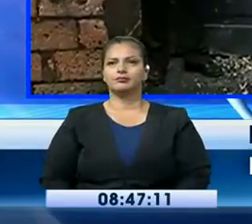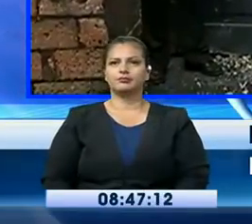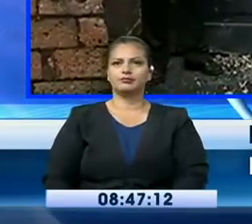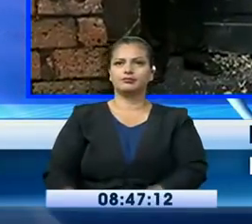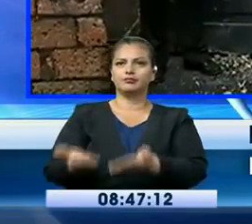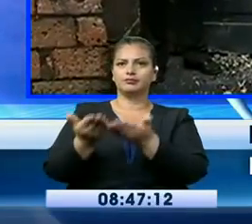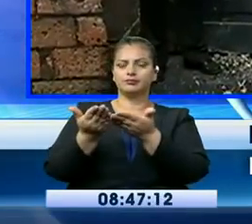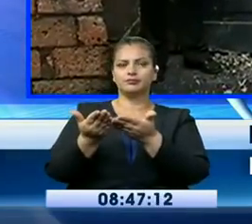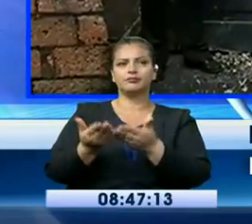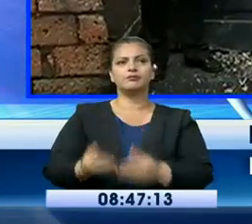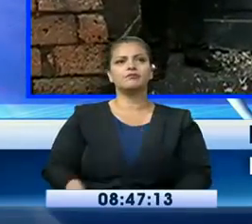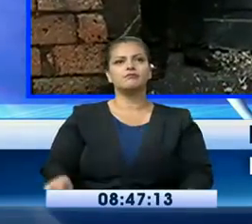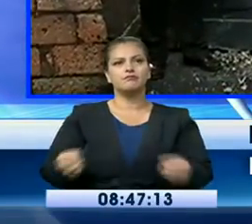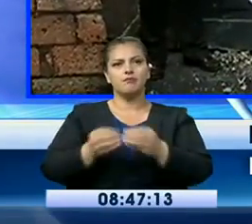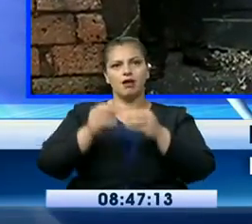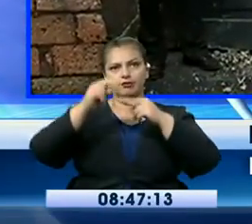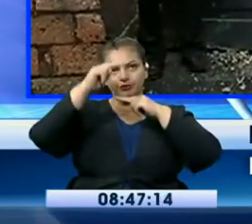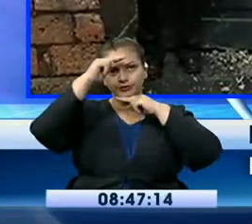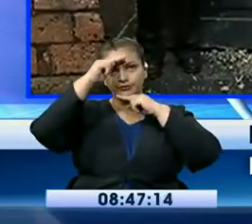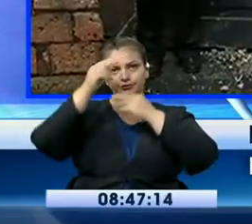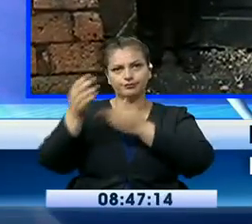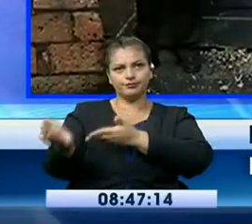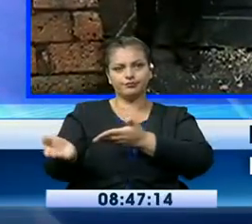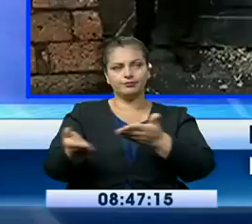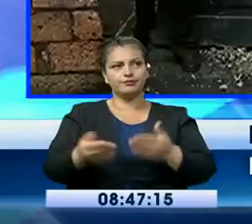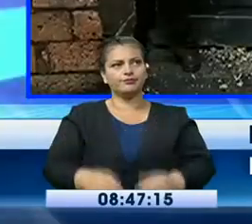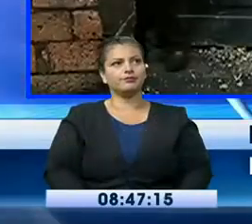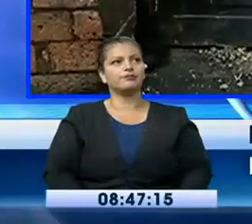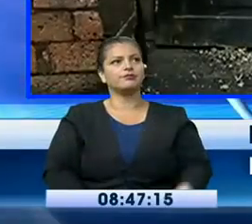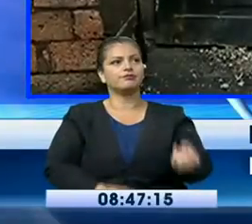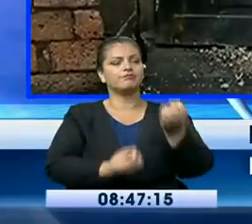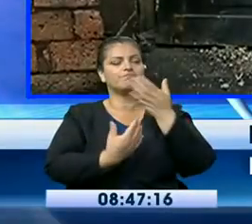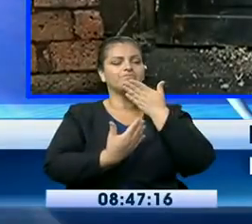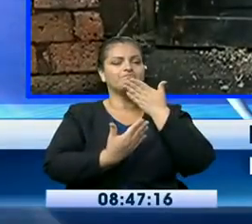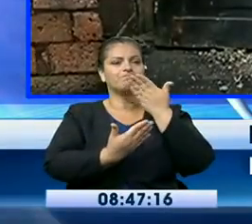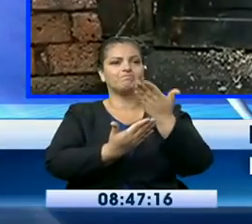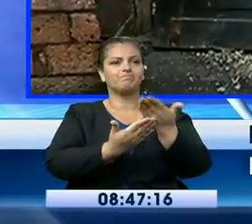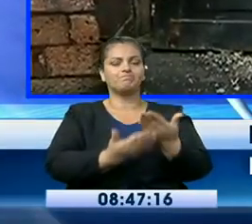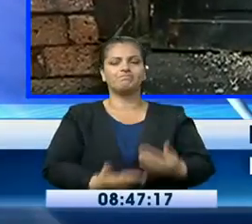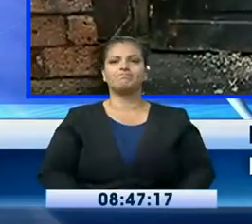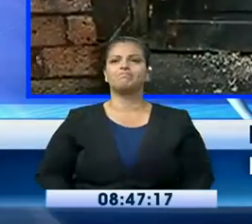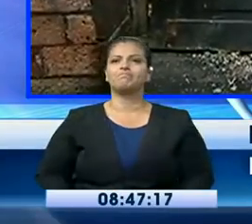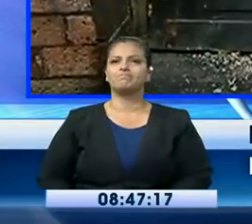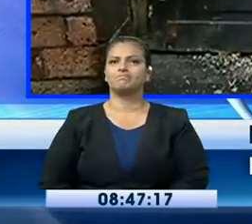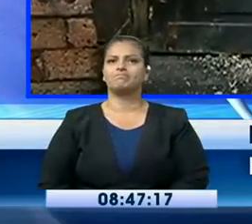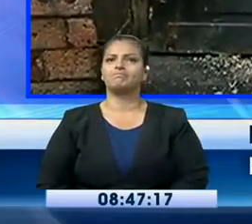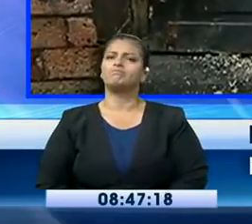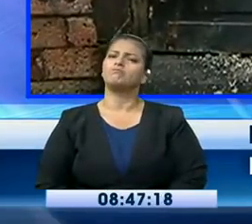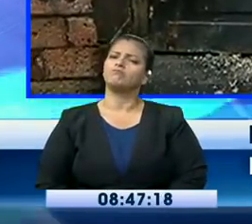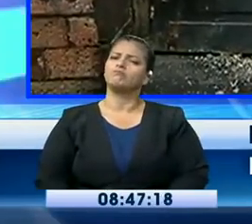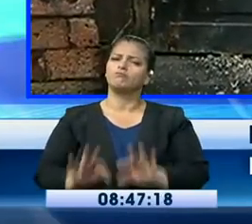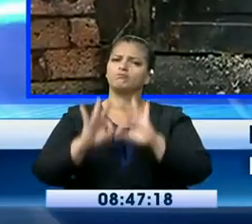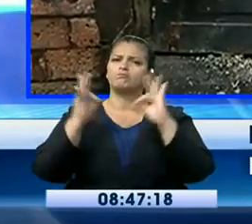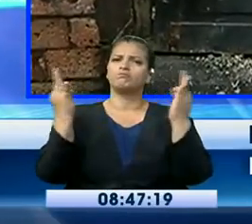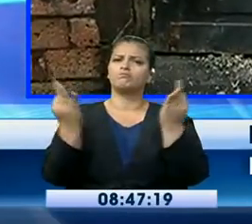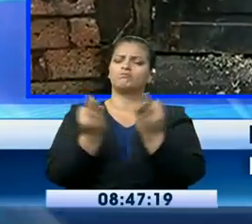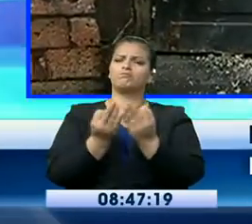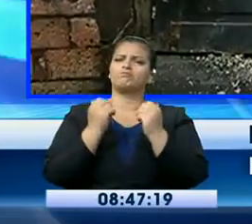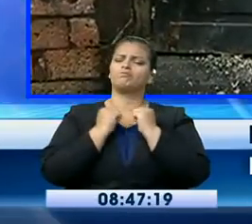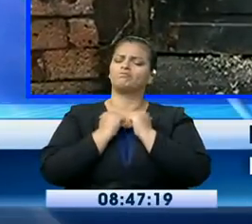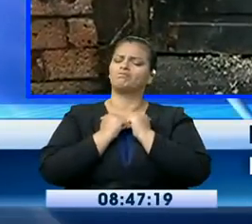desarrollo de más noticias adelante gracias jose esperamos que la ayuda llegue para esas personas están necesitando este